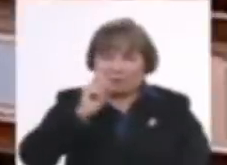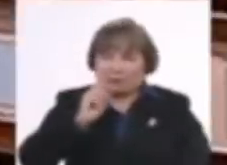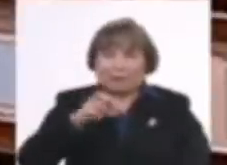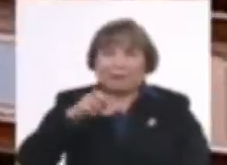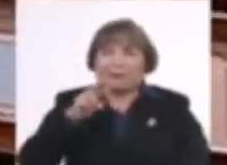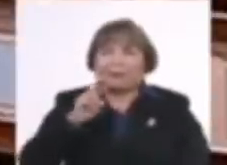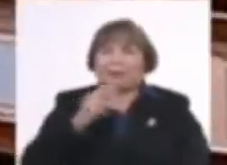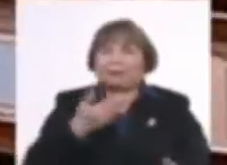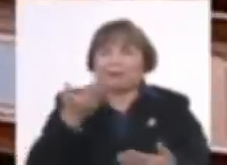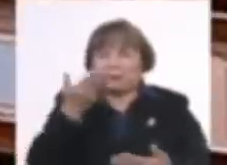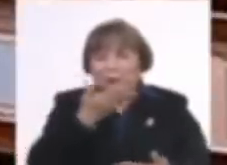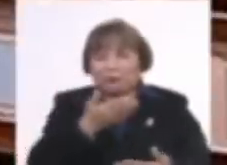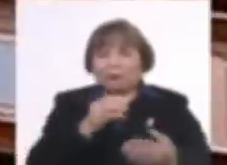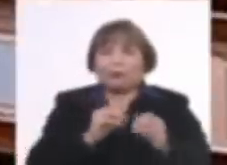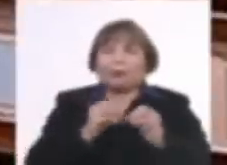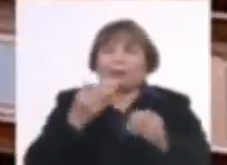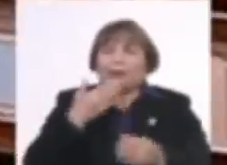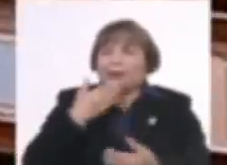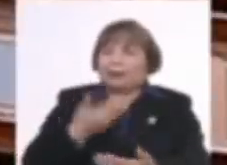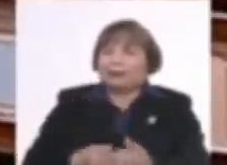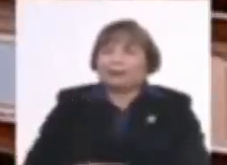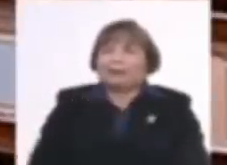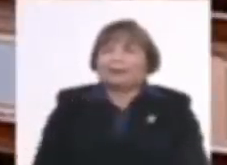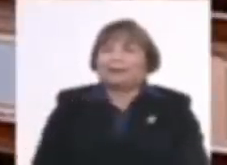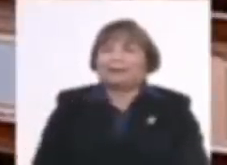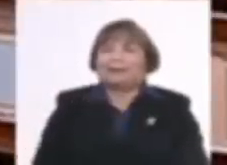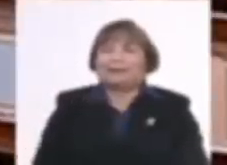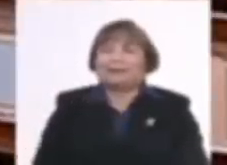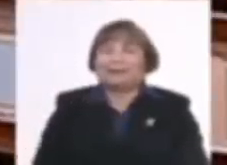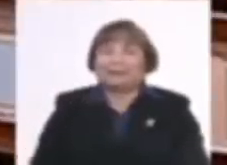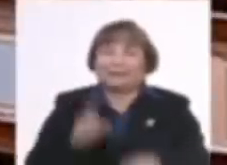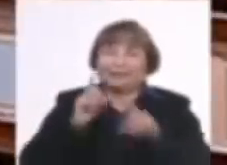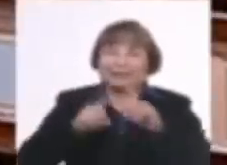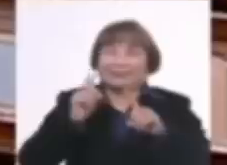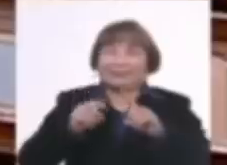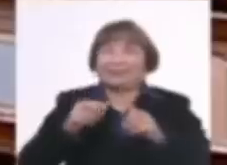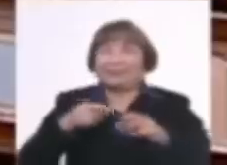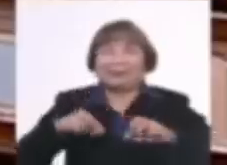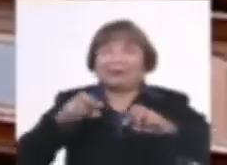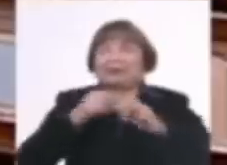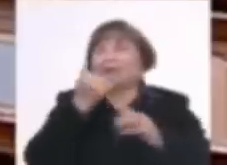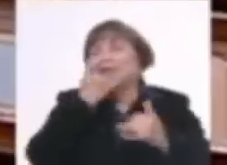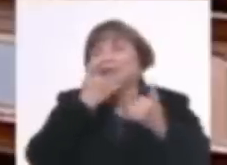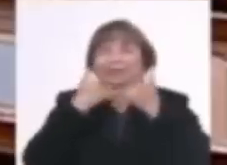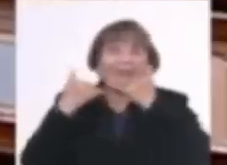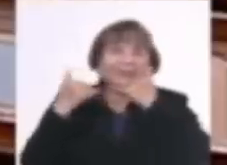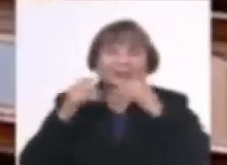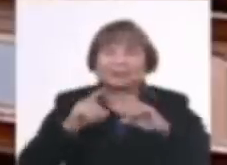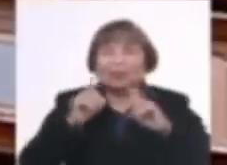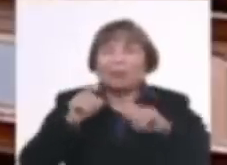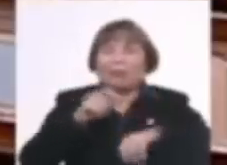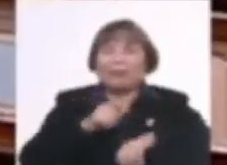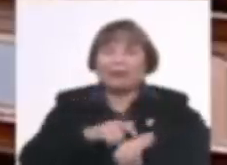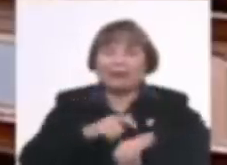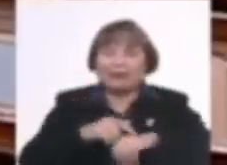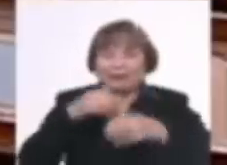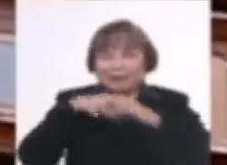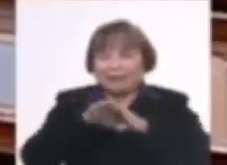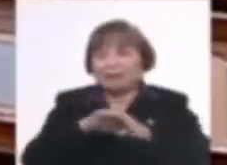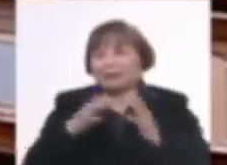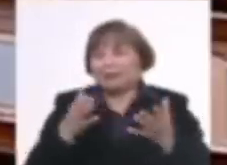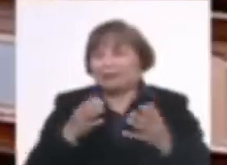Vázquez. Congresista Moyano, por favor, continúe usted. Gracias, presidente. A veces los parlamentarios nos equivocamos en los momentos que